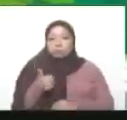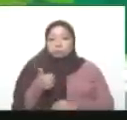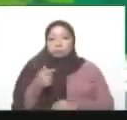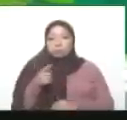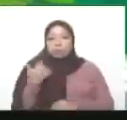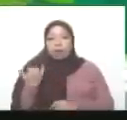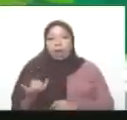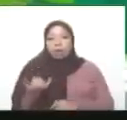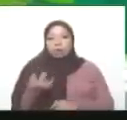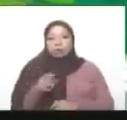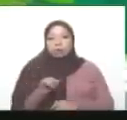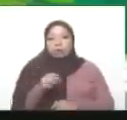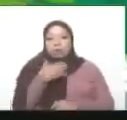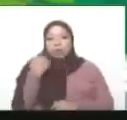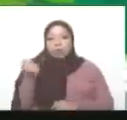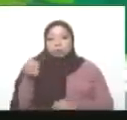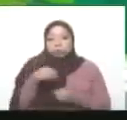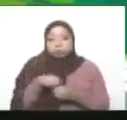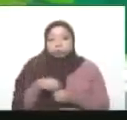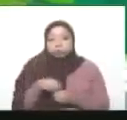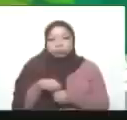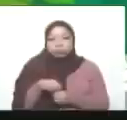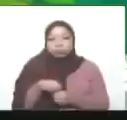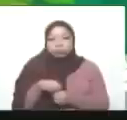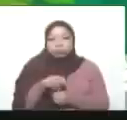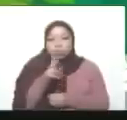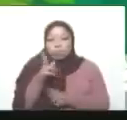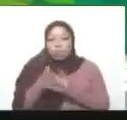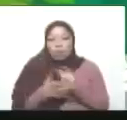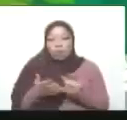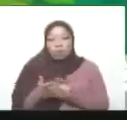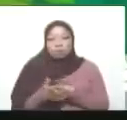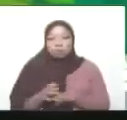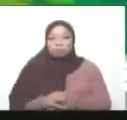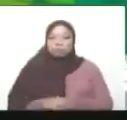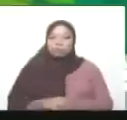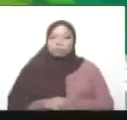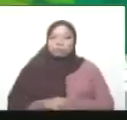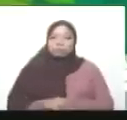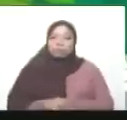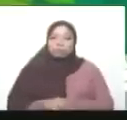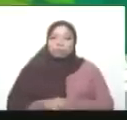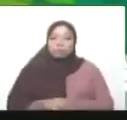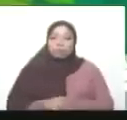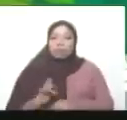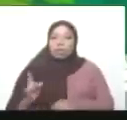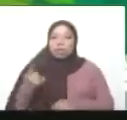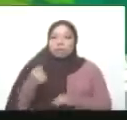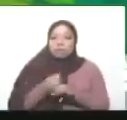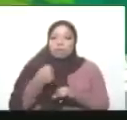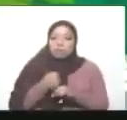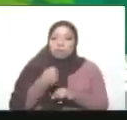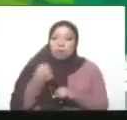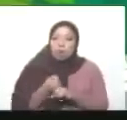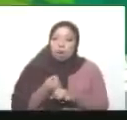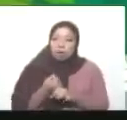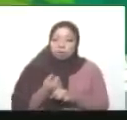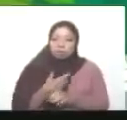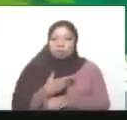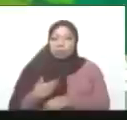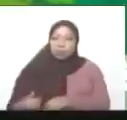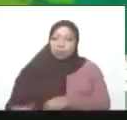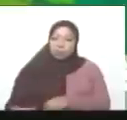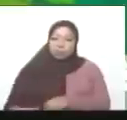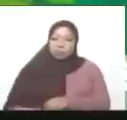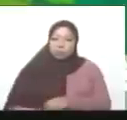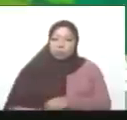Ahora resulta que están los metiches los metis en primer lugar el presidente